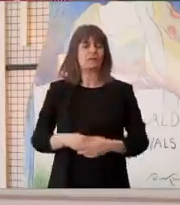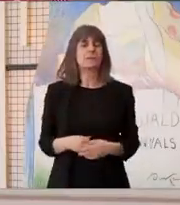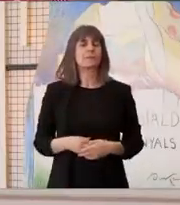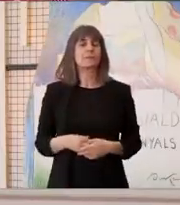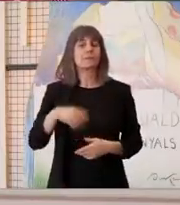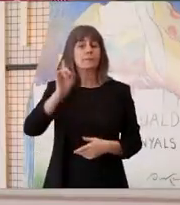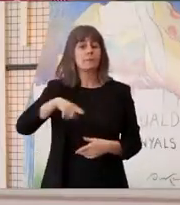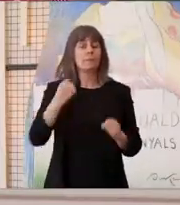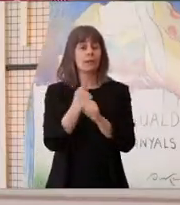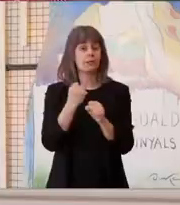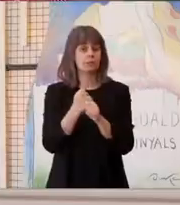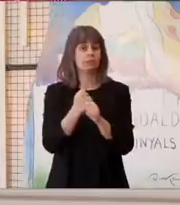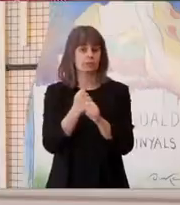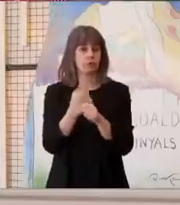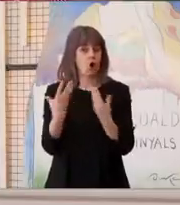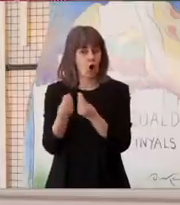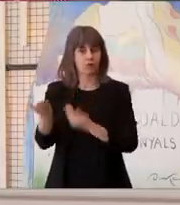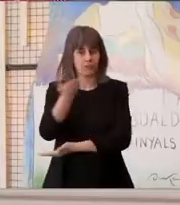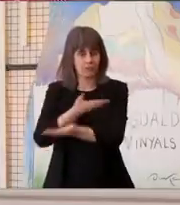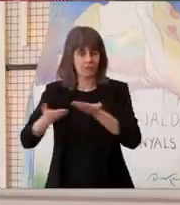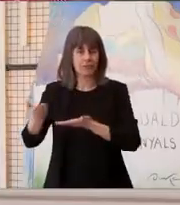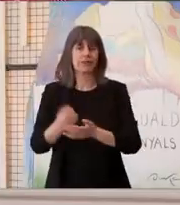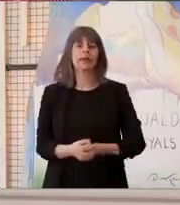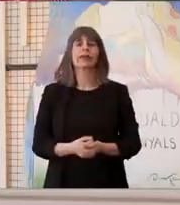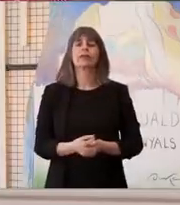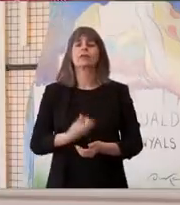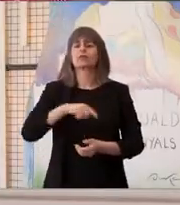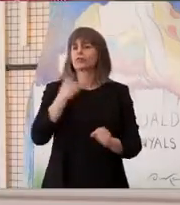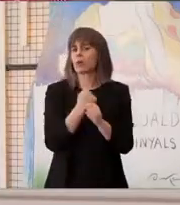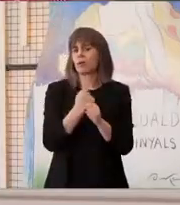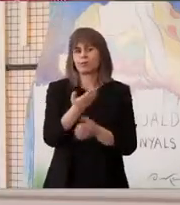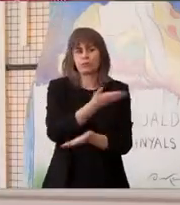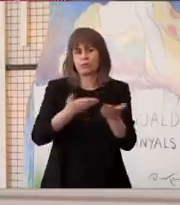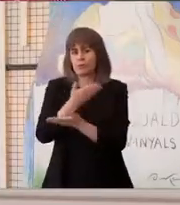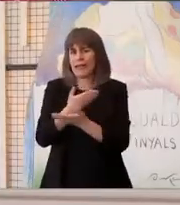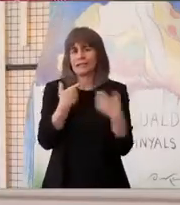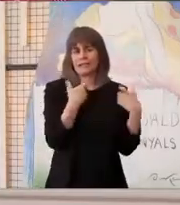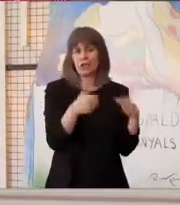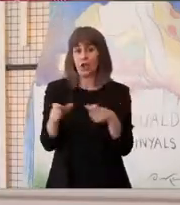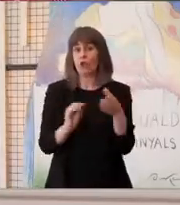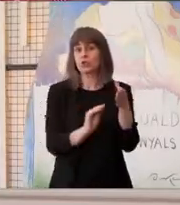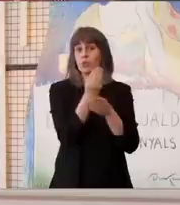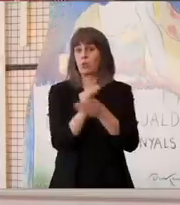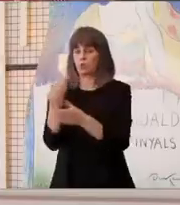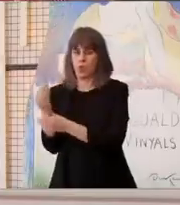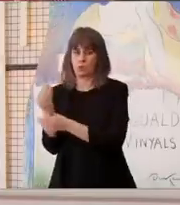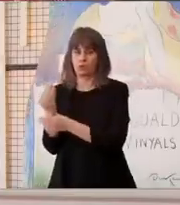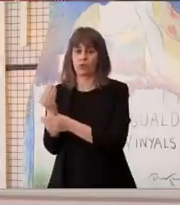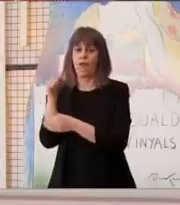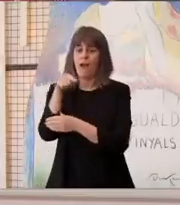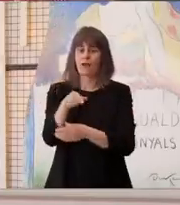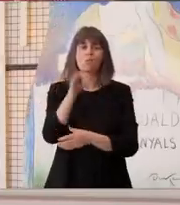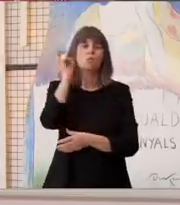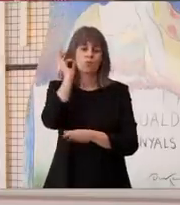trabajando muchas con ellas trabajando con los sectores productivos donde las mujeres son